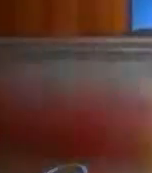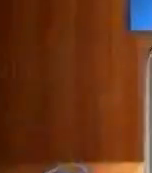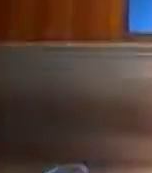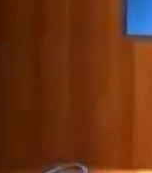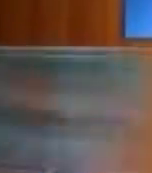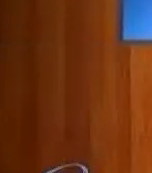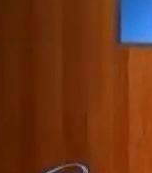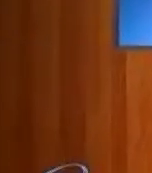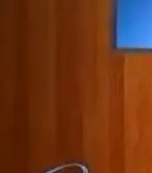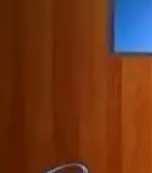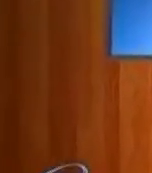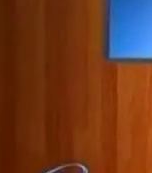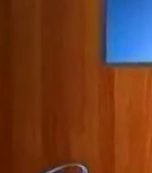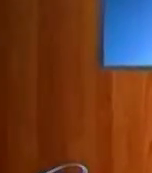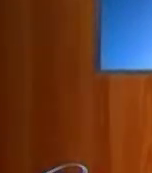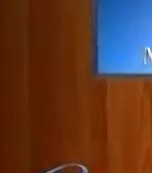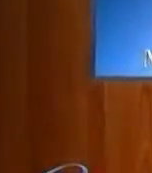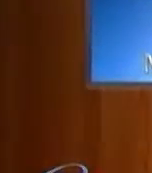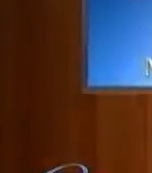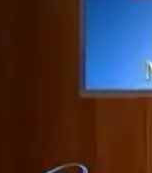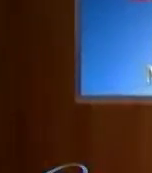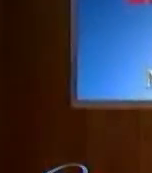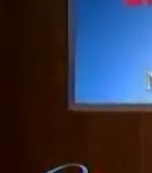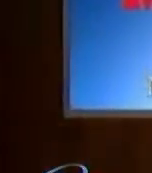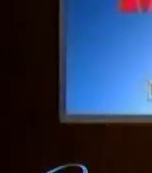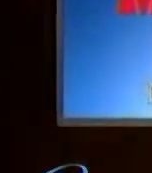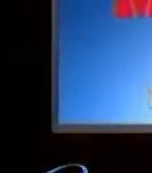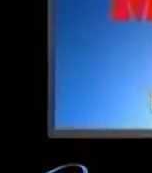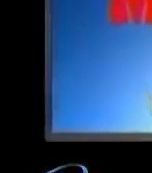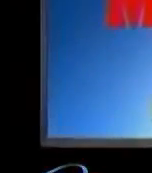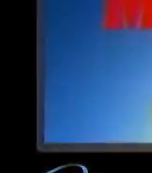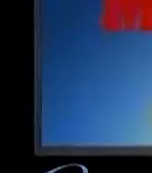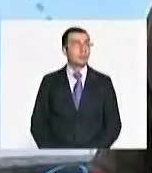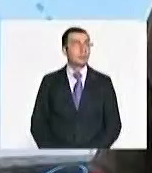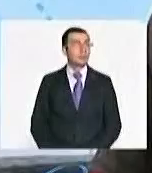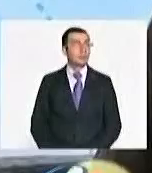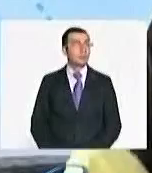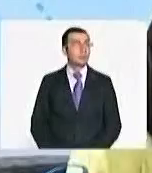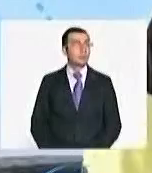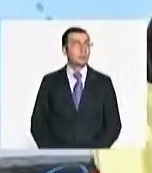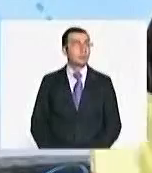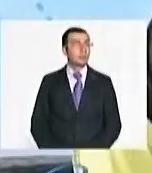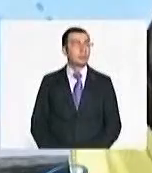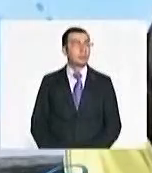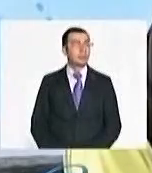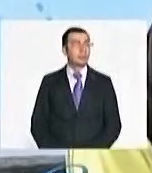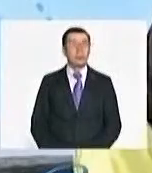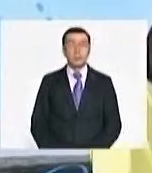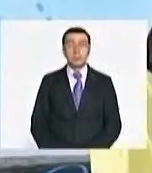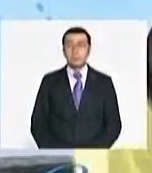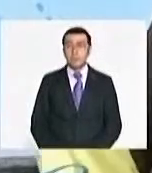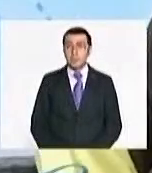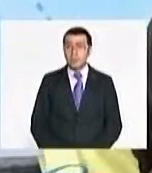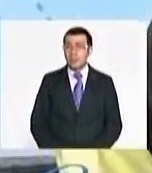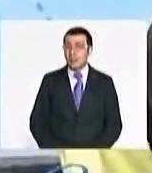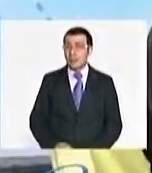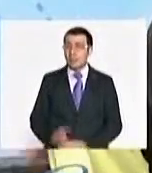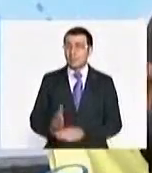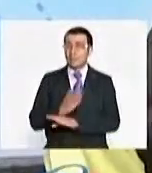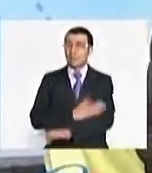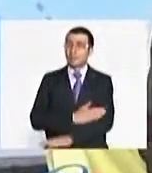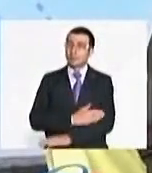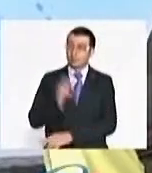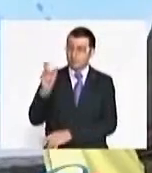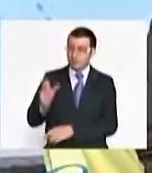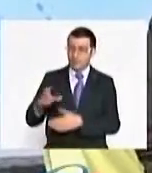Manimés, puntos de luz en Manizales y Pereira. Nos preguntaba ahora un